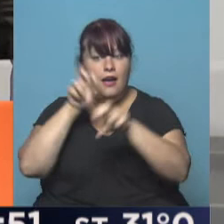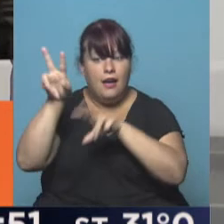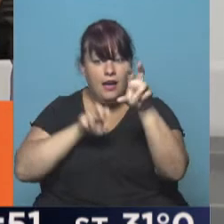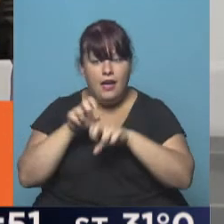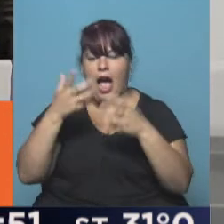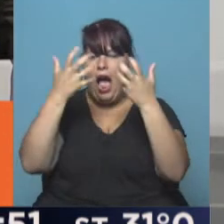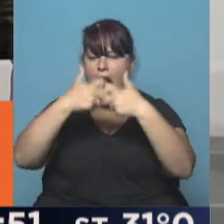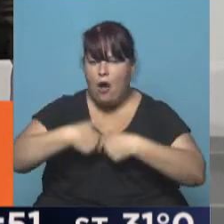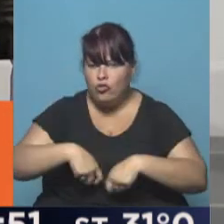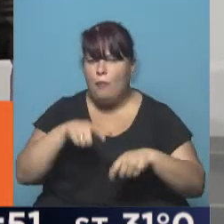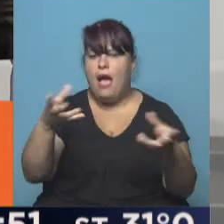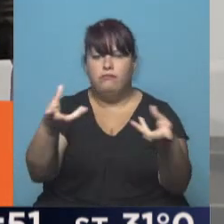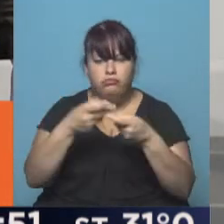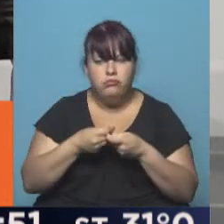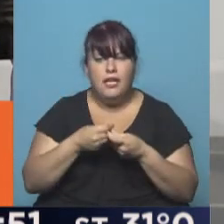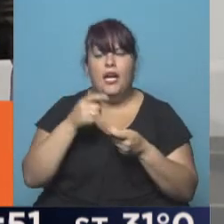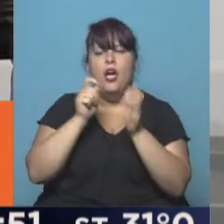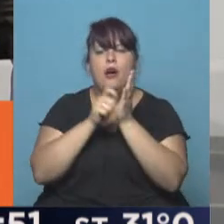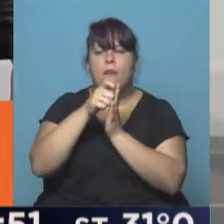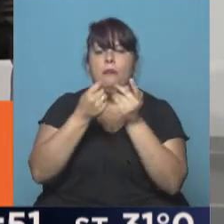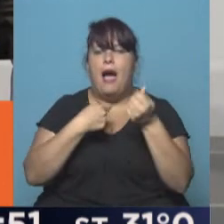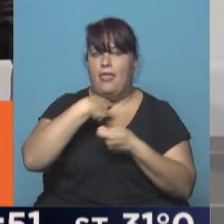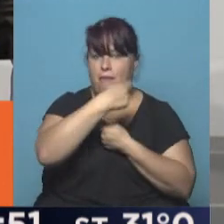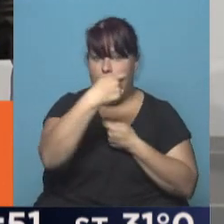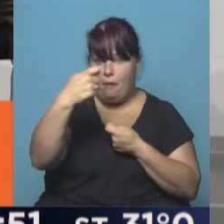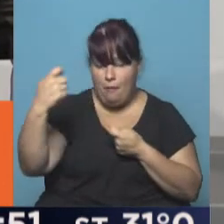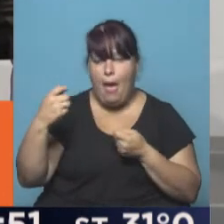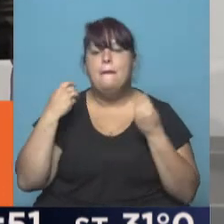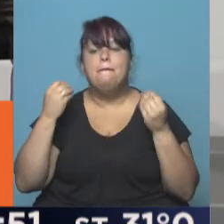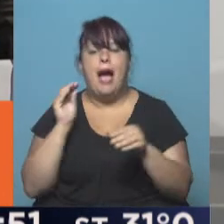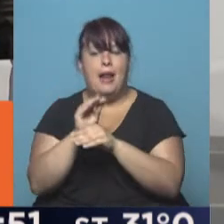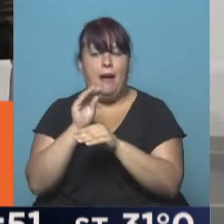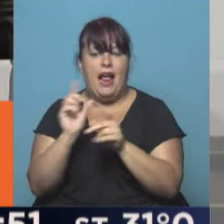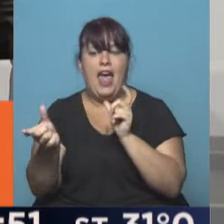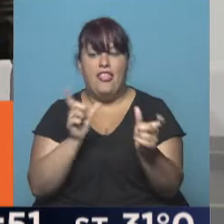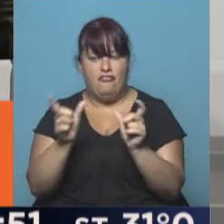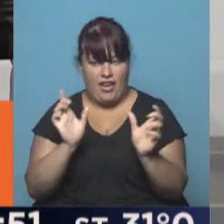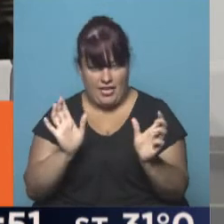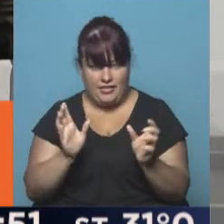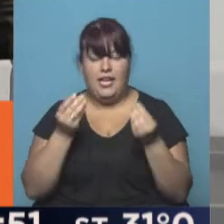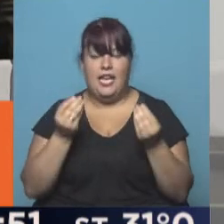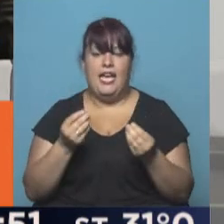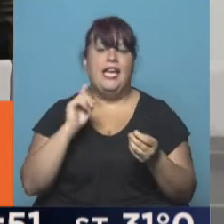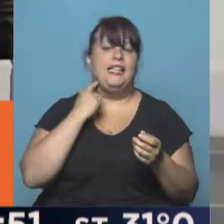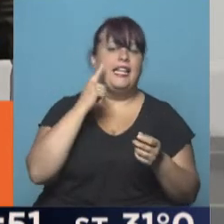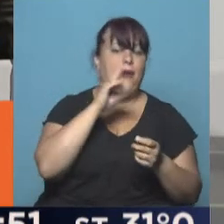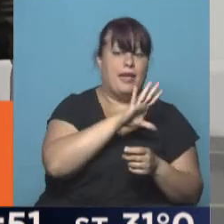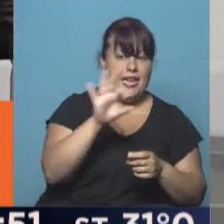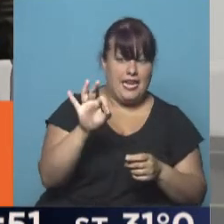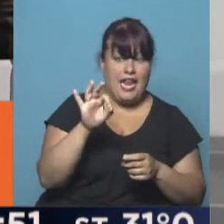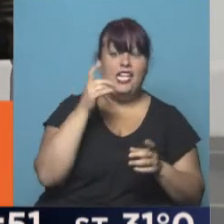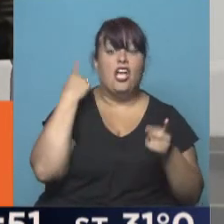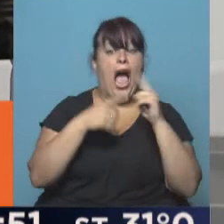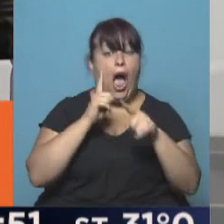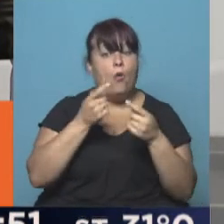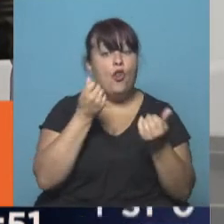distribuir automáticamente por el índice de coparticipación para cubrir la diferencia entre los 13.500 que estaban